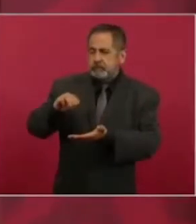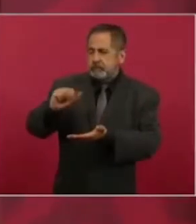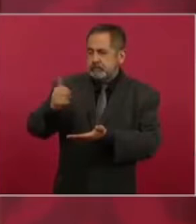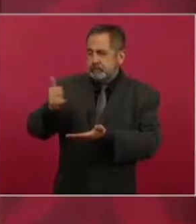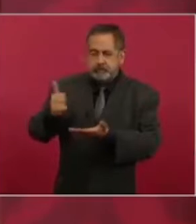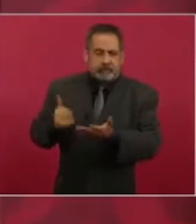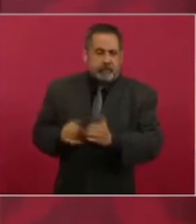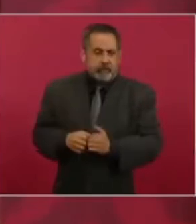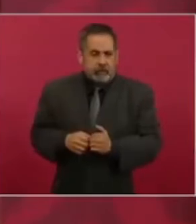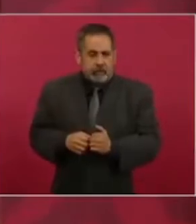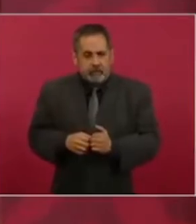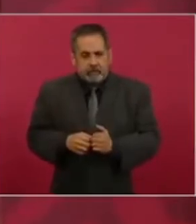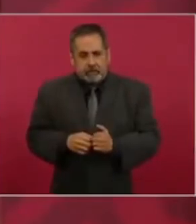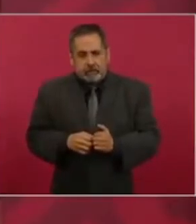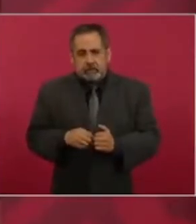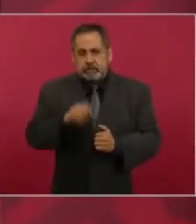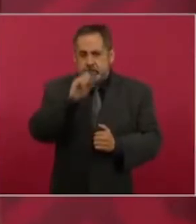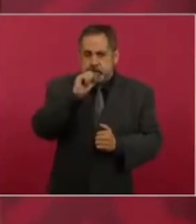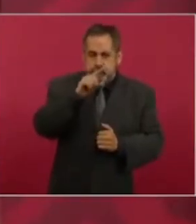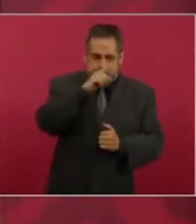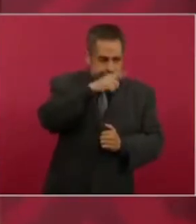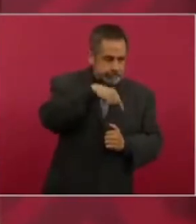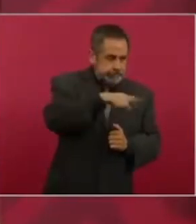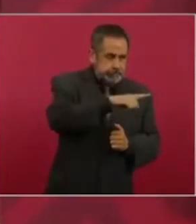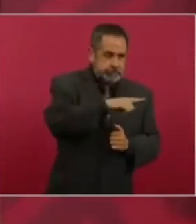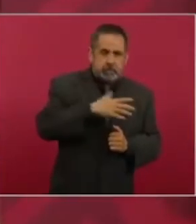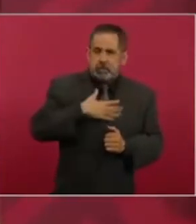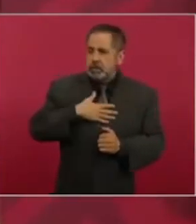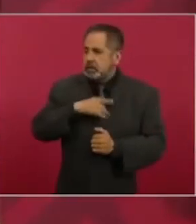y sí, pues son intereses,